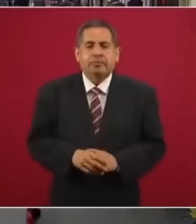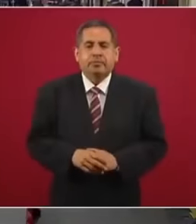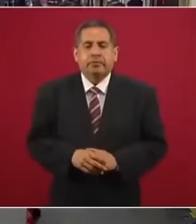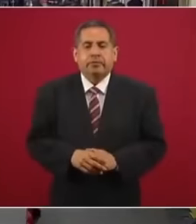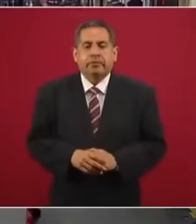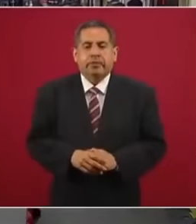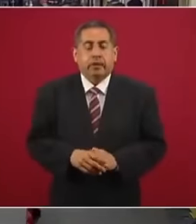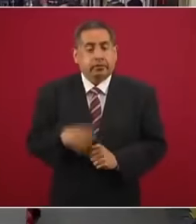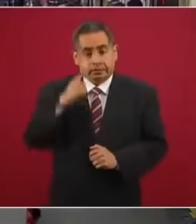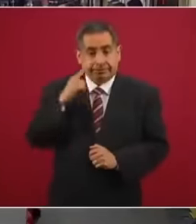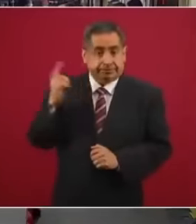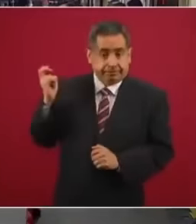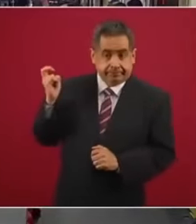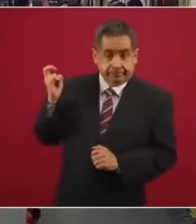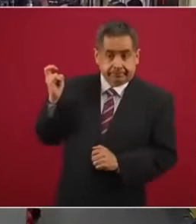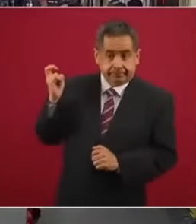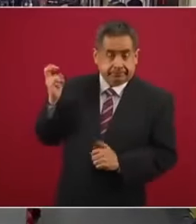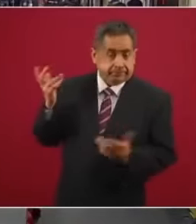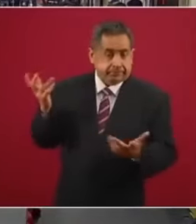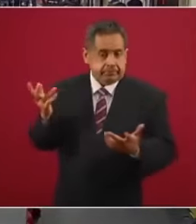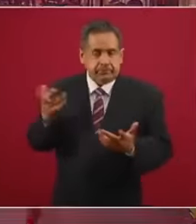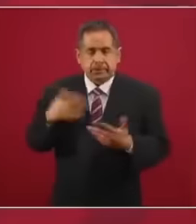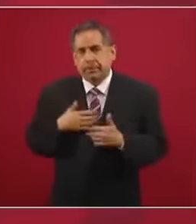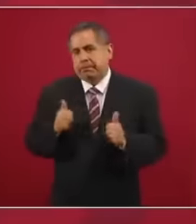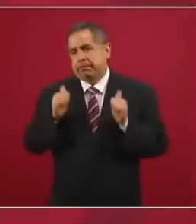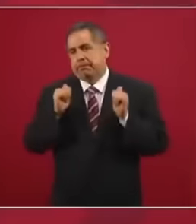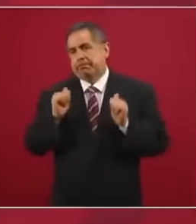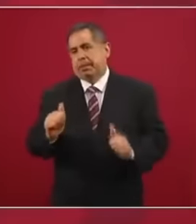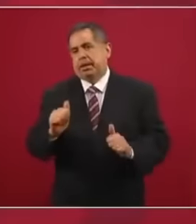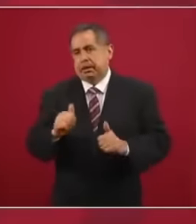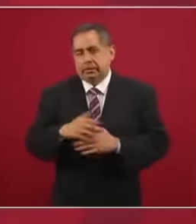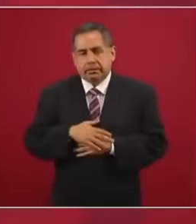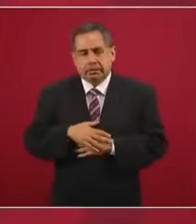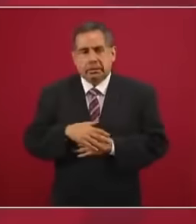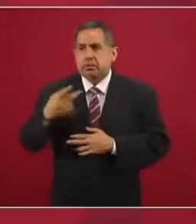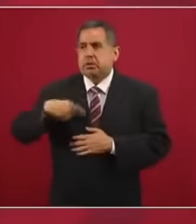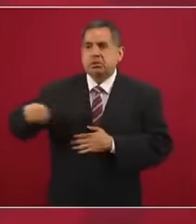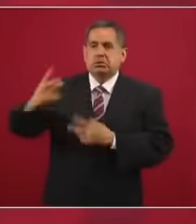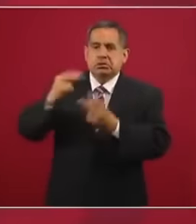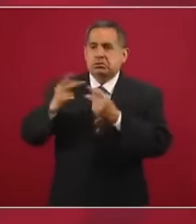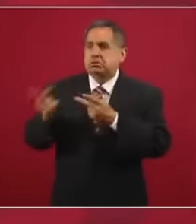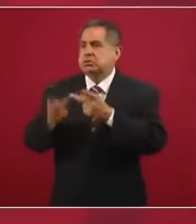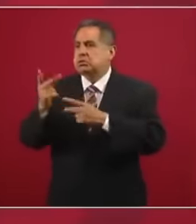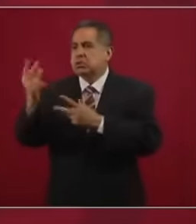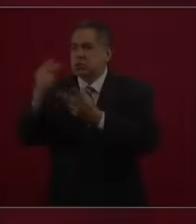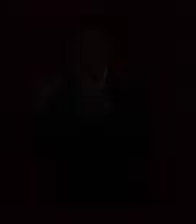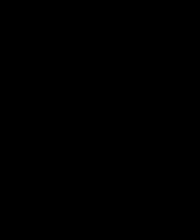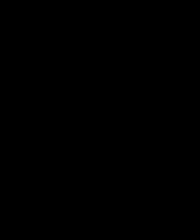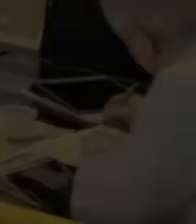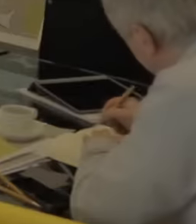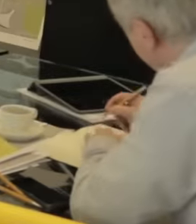Pero miren lo que nos salvó la gente, con la consulta.